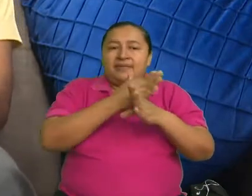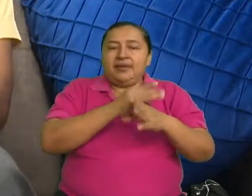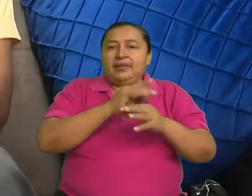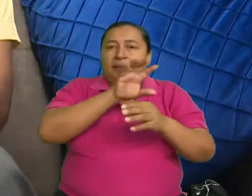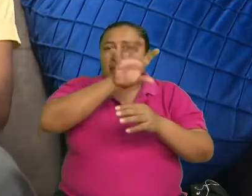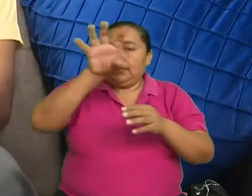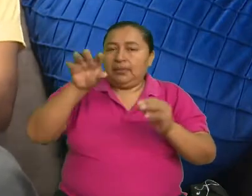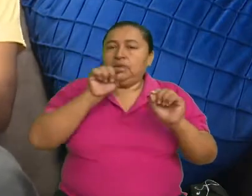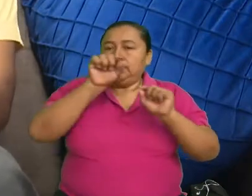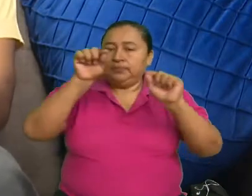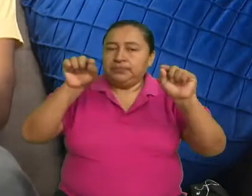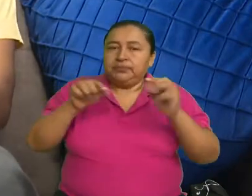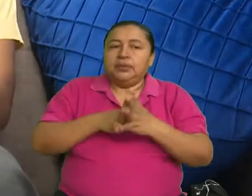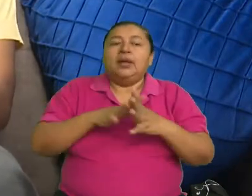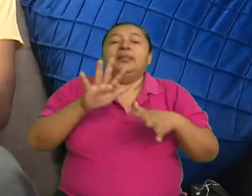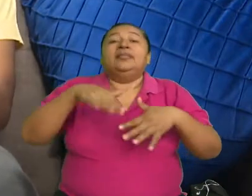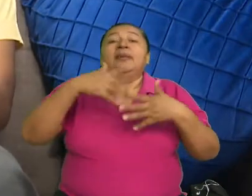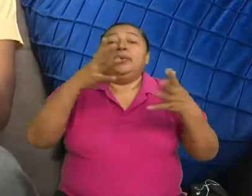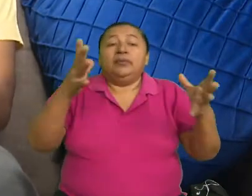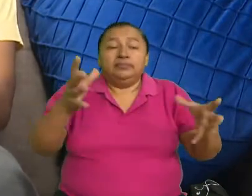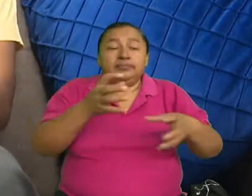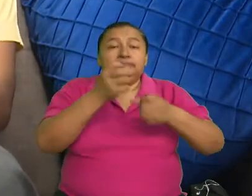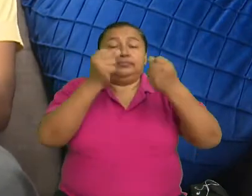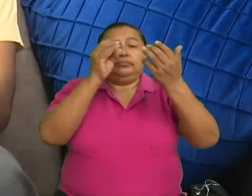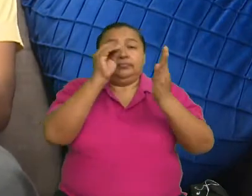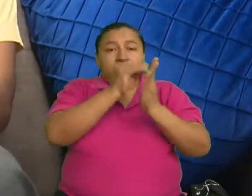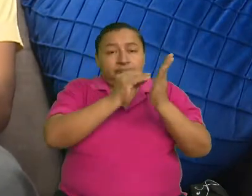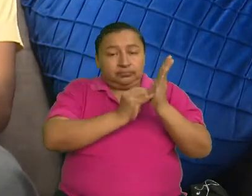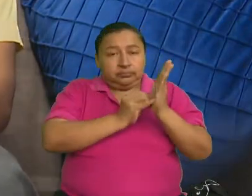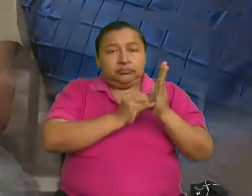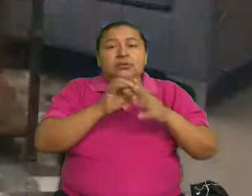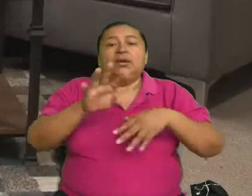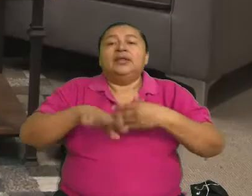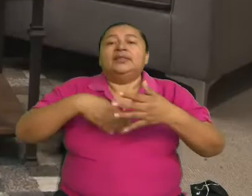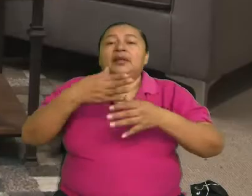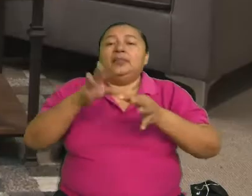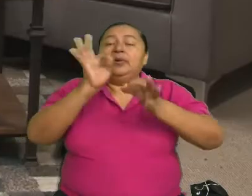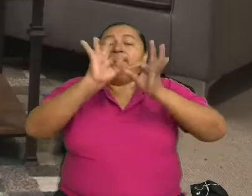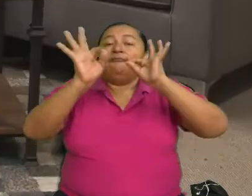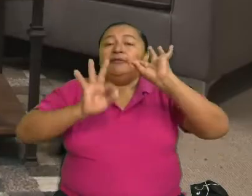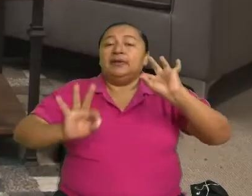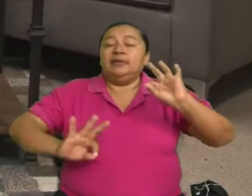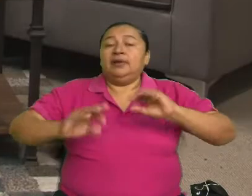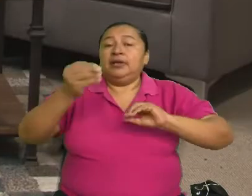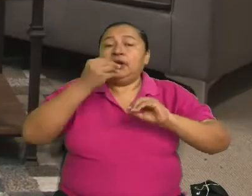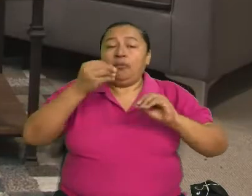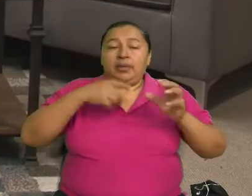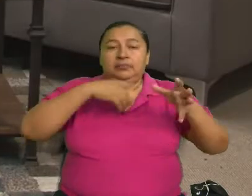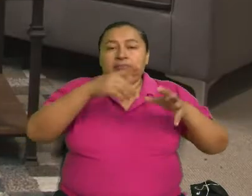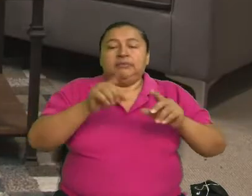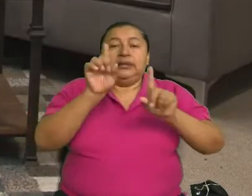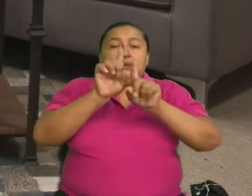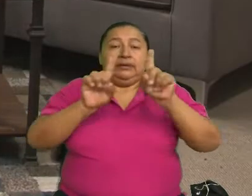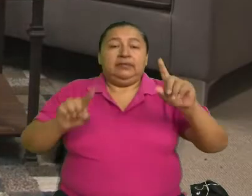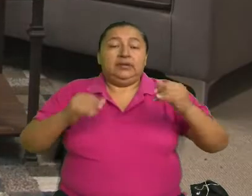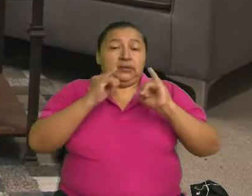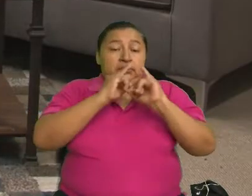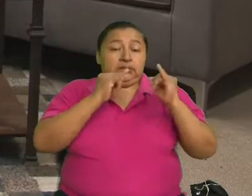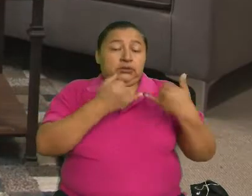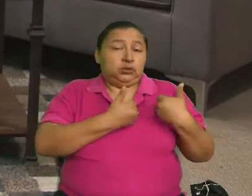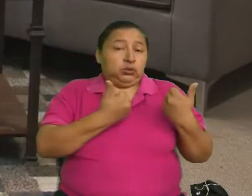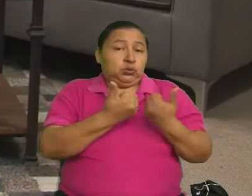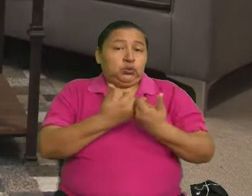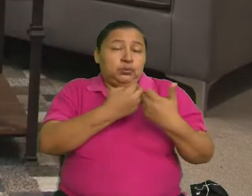Después el rescate y una suerte de promoción a partir de los festivales gastronómicos en los que convergen a nivel interinstitucional,